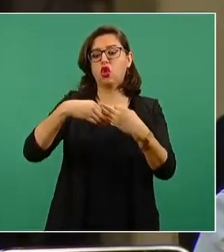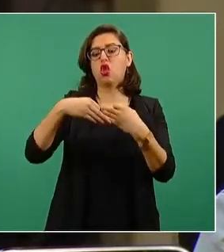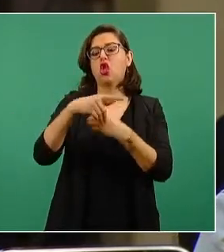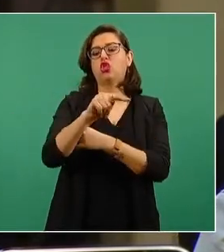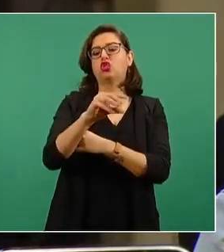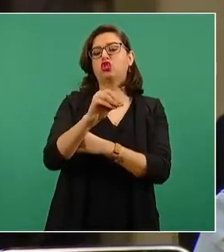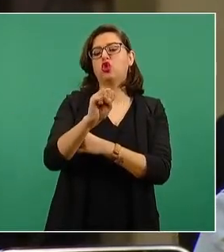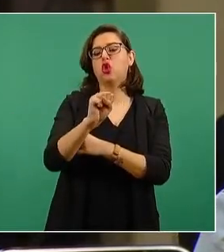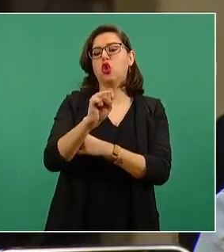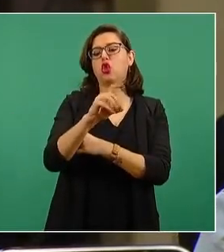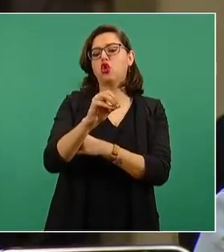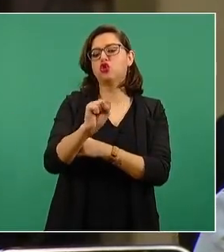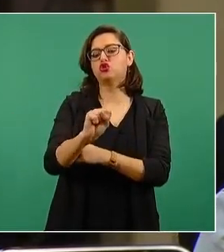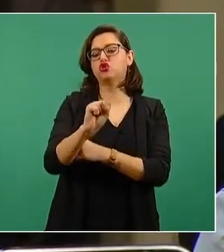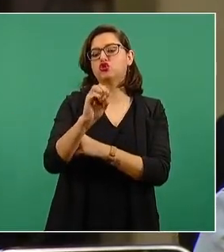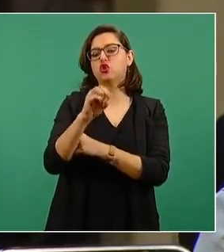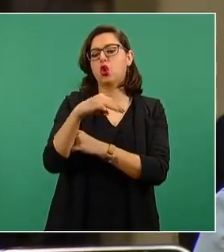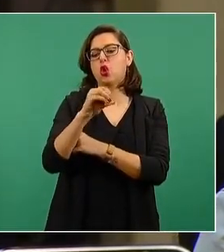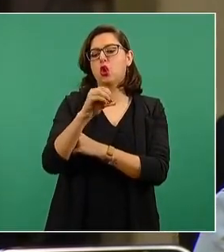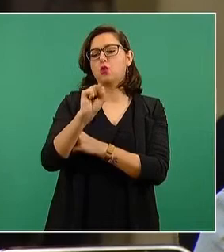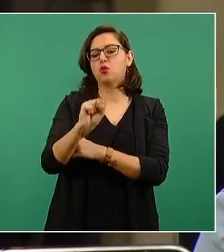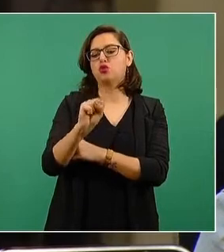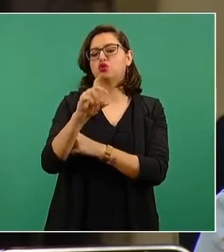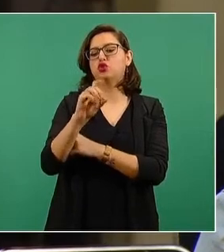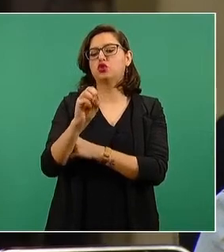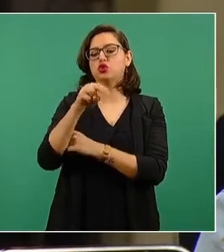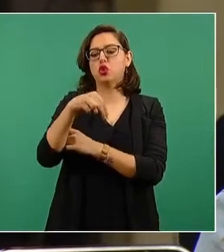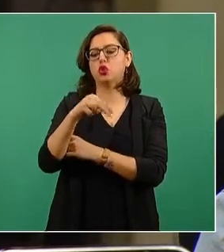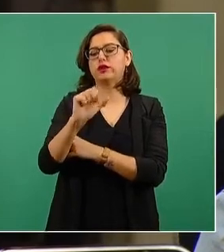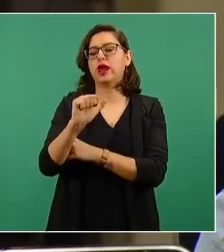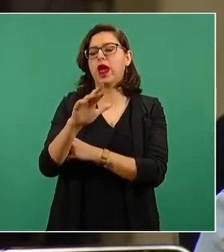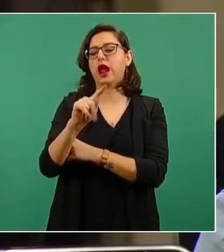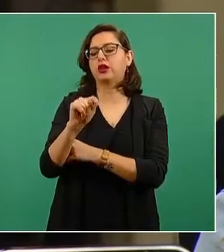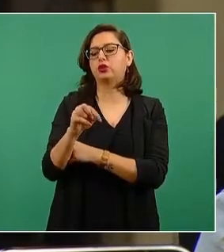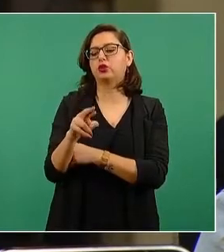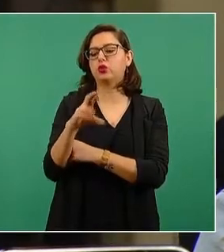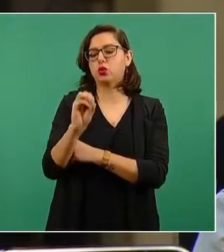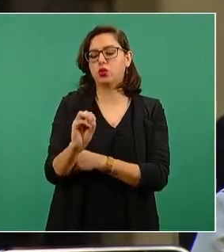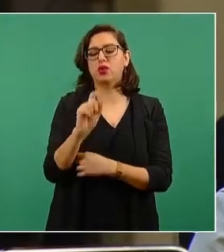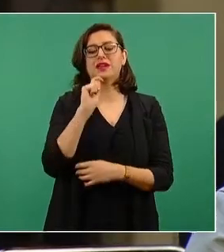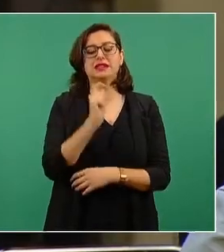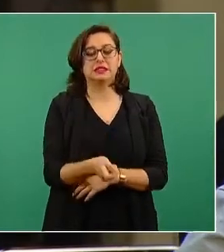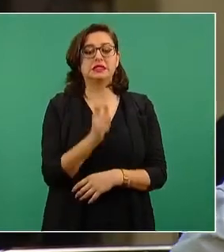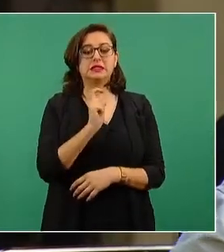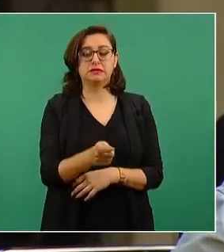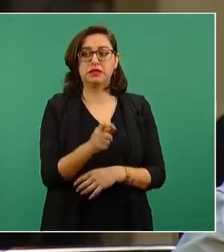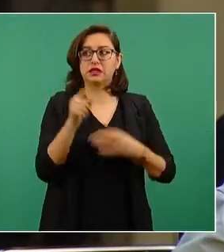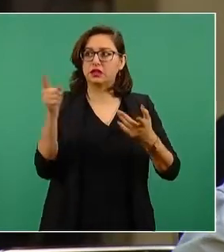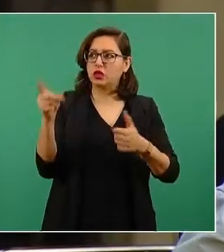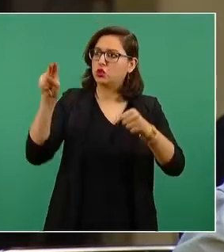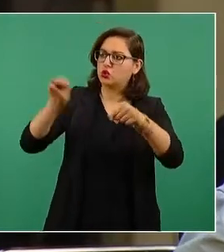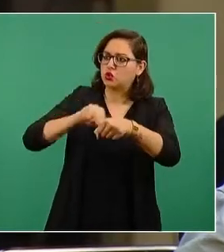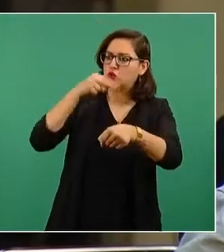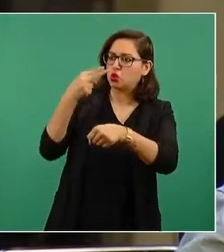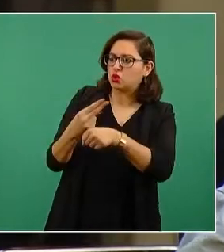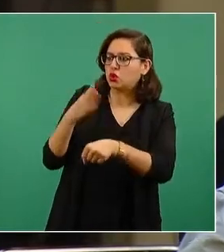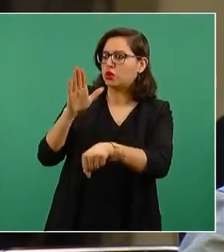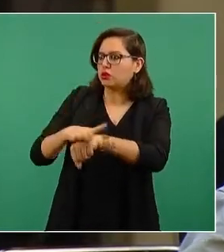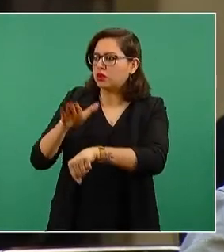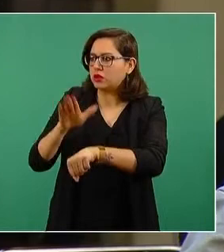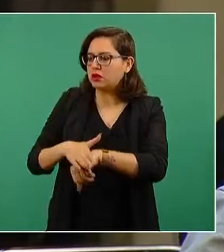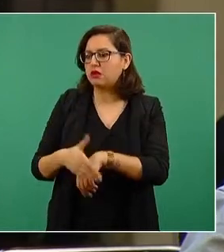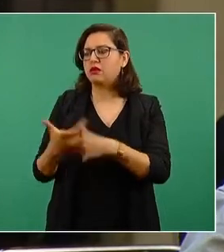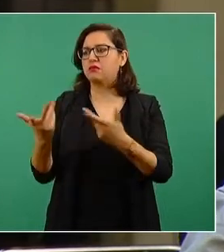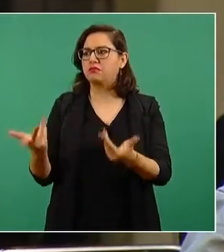la posibilidad de hablar con la barra de abogados, con el Colegio de Notarios, para revisar su código de